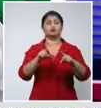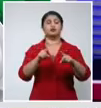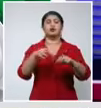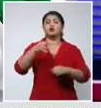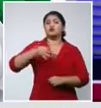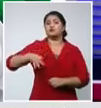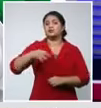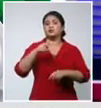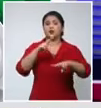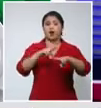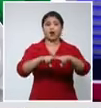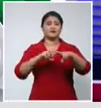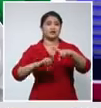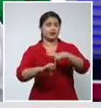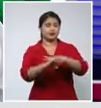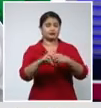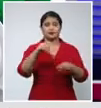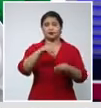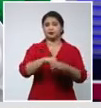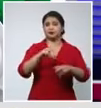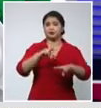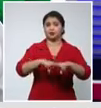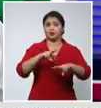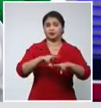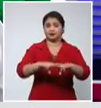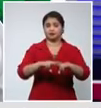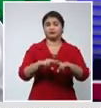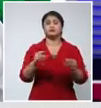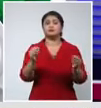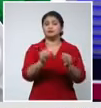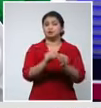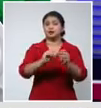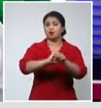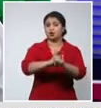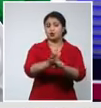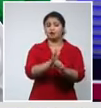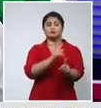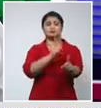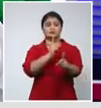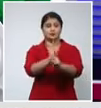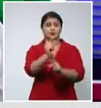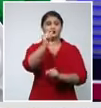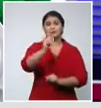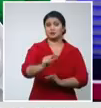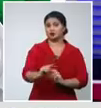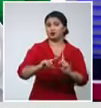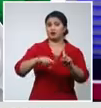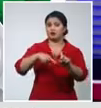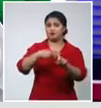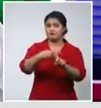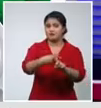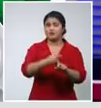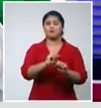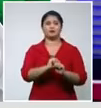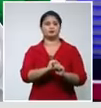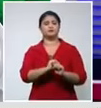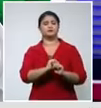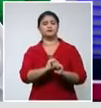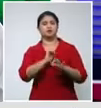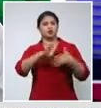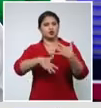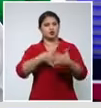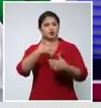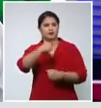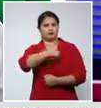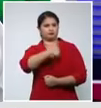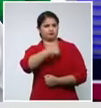Habana, contacto de un caso positivo, con antecedente de una cardiopatía isquémica e hipertensión